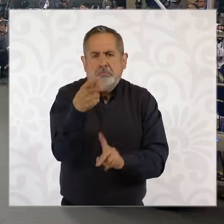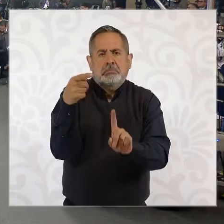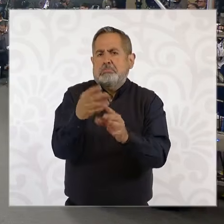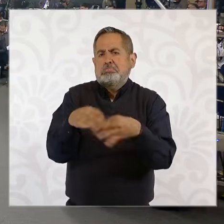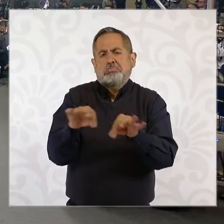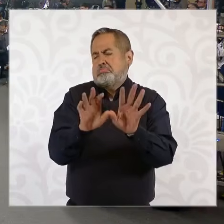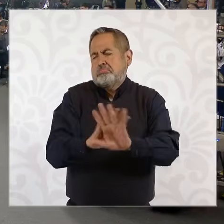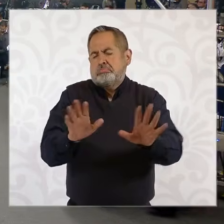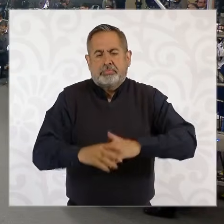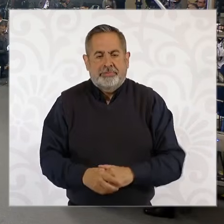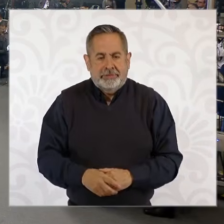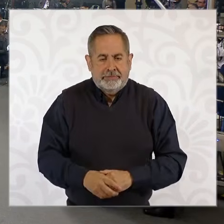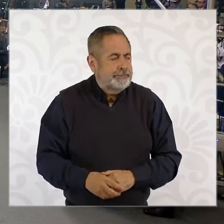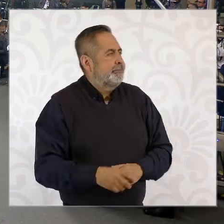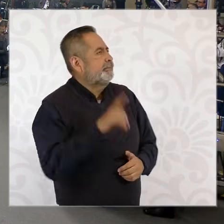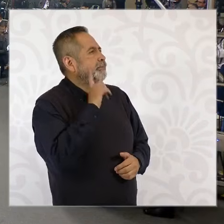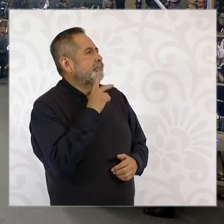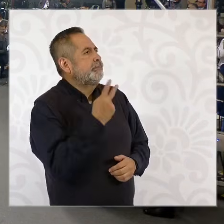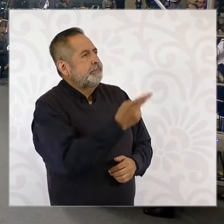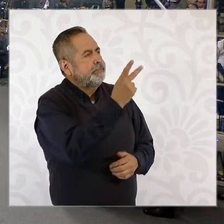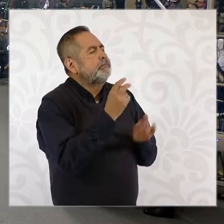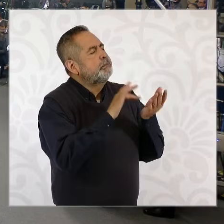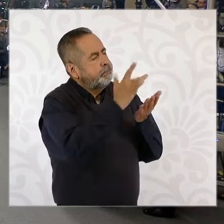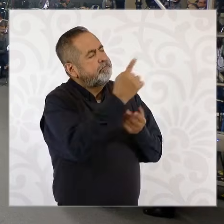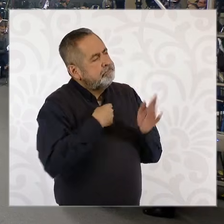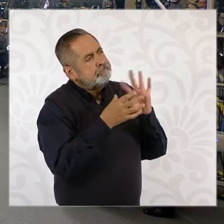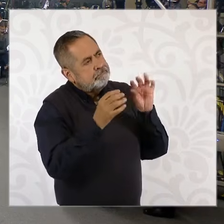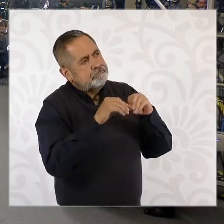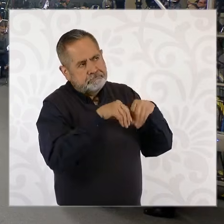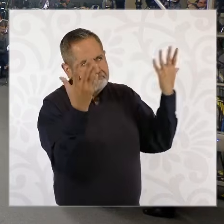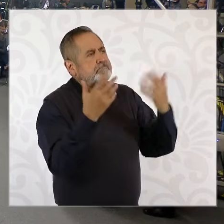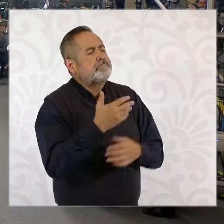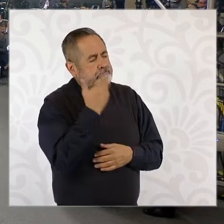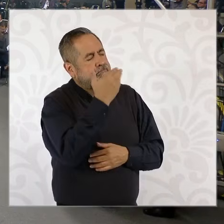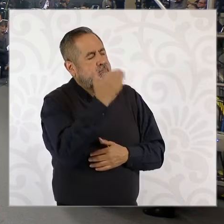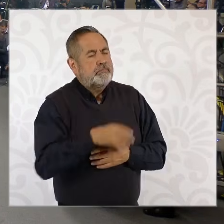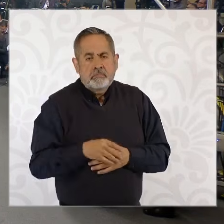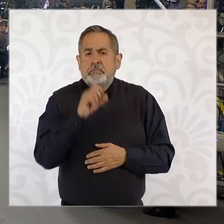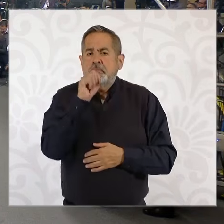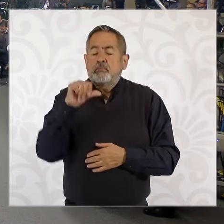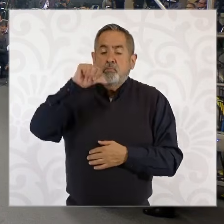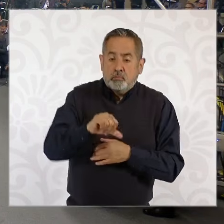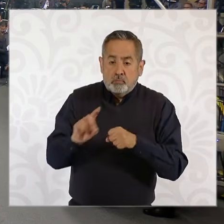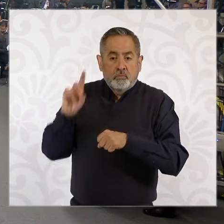Muchas gracias, Presidenta, por la aclaración. Presidenta, también pues el día de hoy inicia